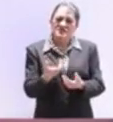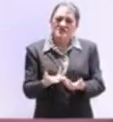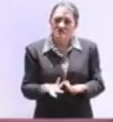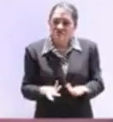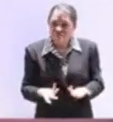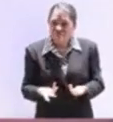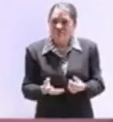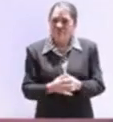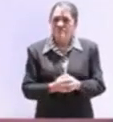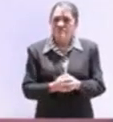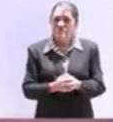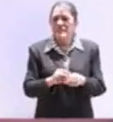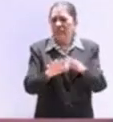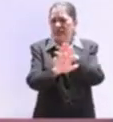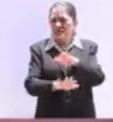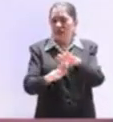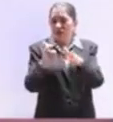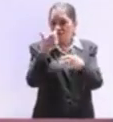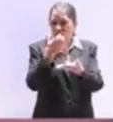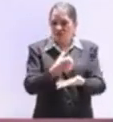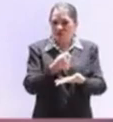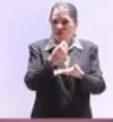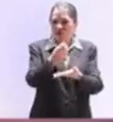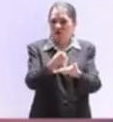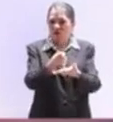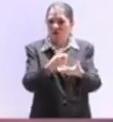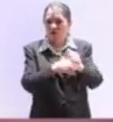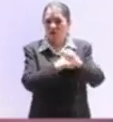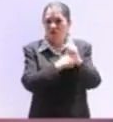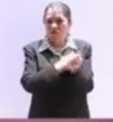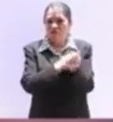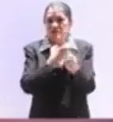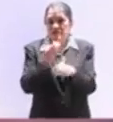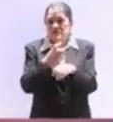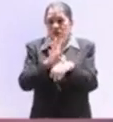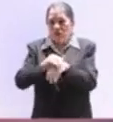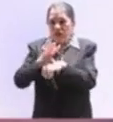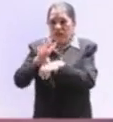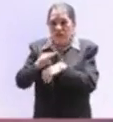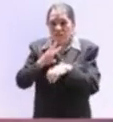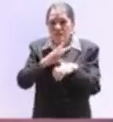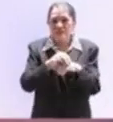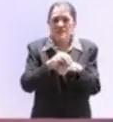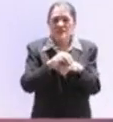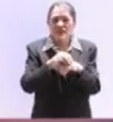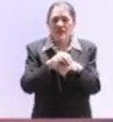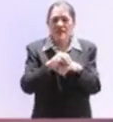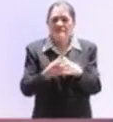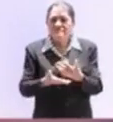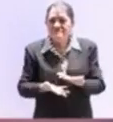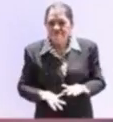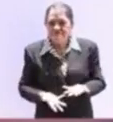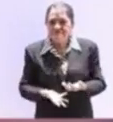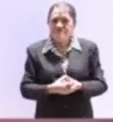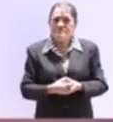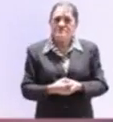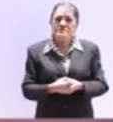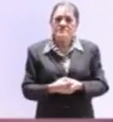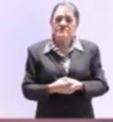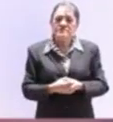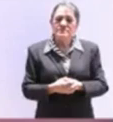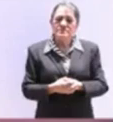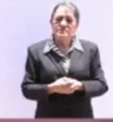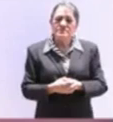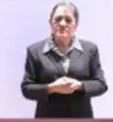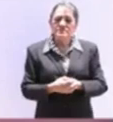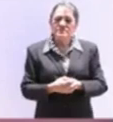incrementó el fondo y eso nos va a permitir que todos los municipios tengan un incremento. Y en el caso